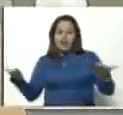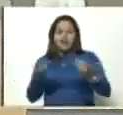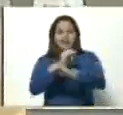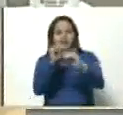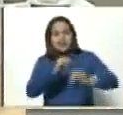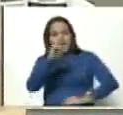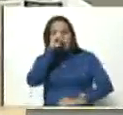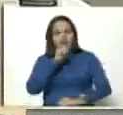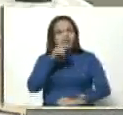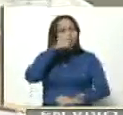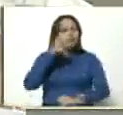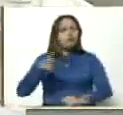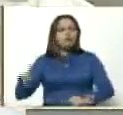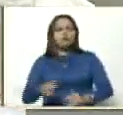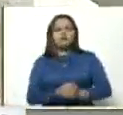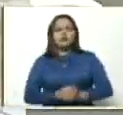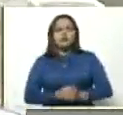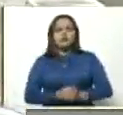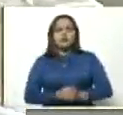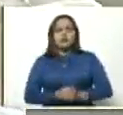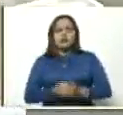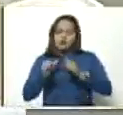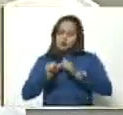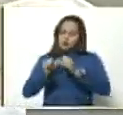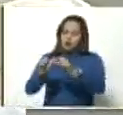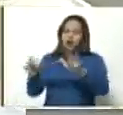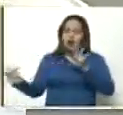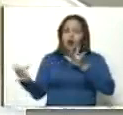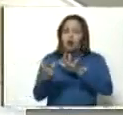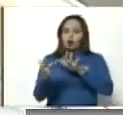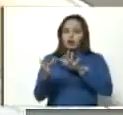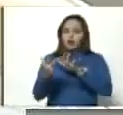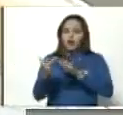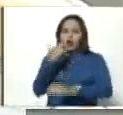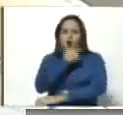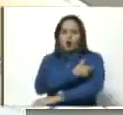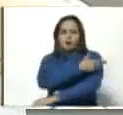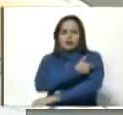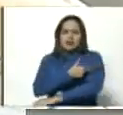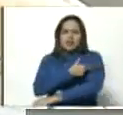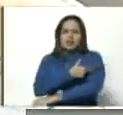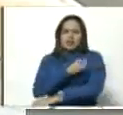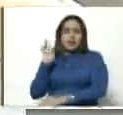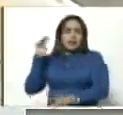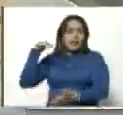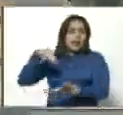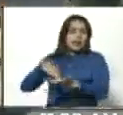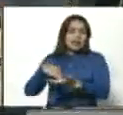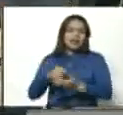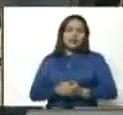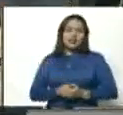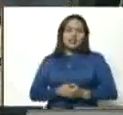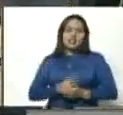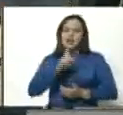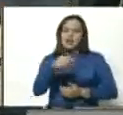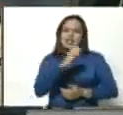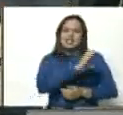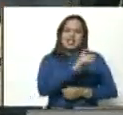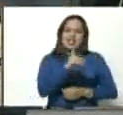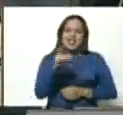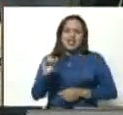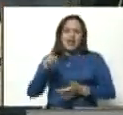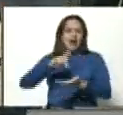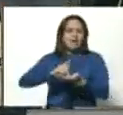a nuestro pueblo y vamos a dar un pase al Victorino Santaella en el estado Miranda y también a un CDI en la parroquia